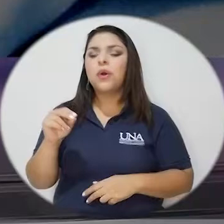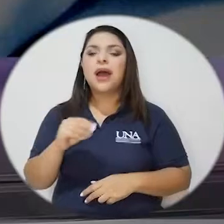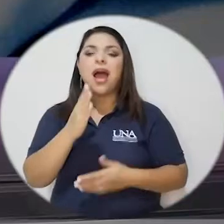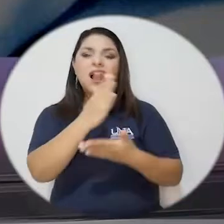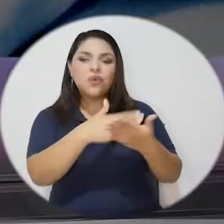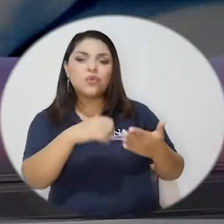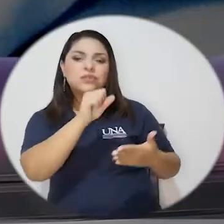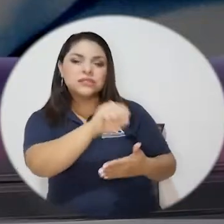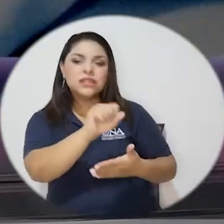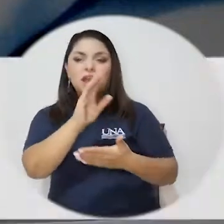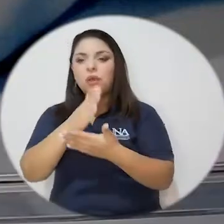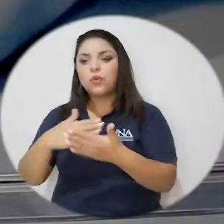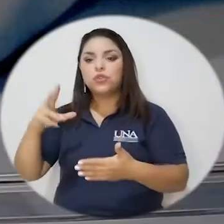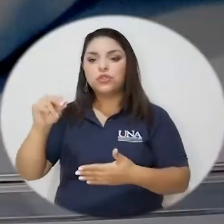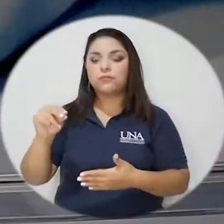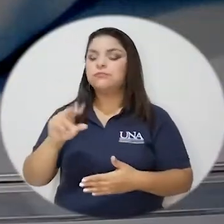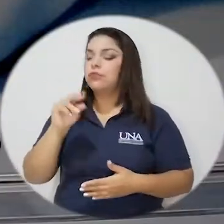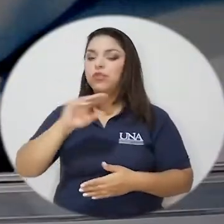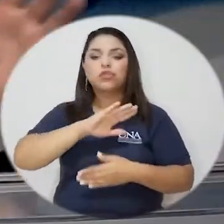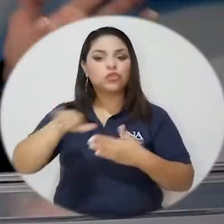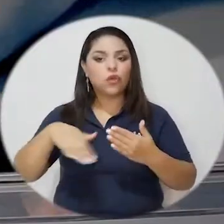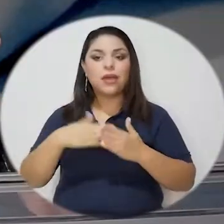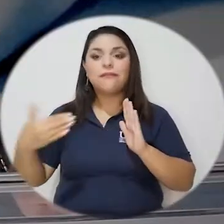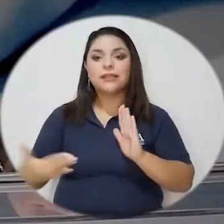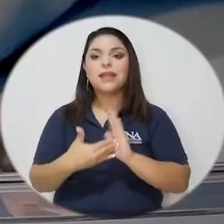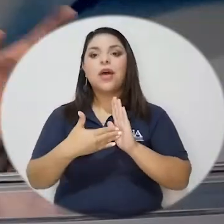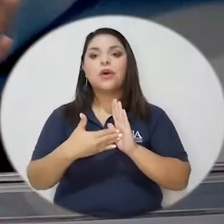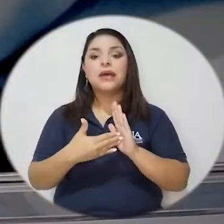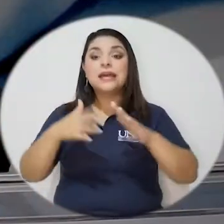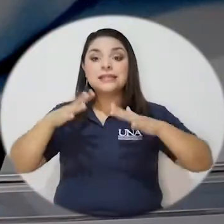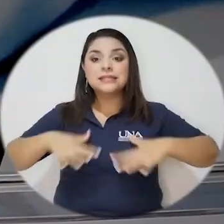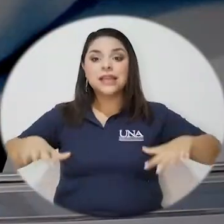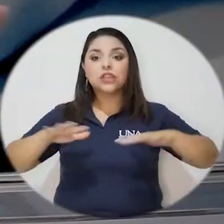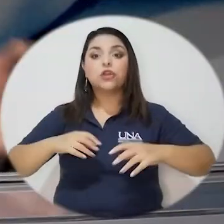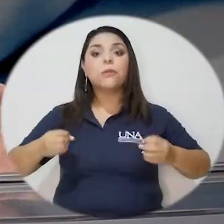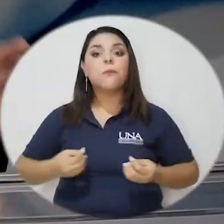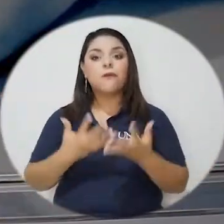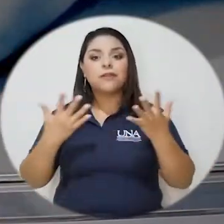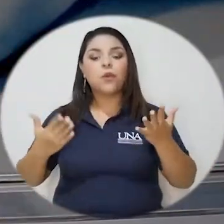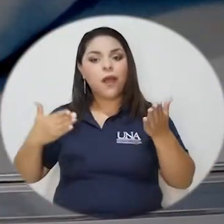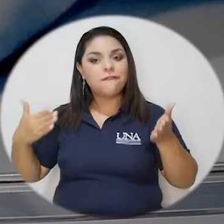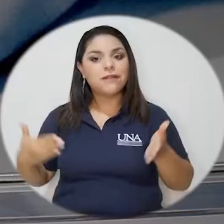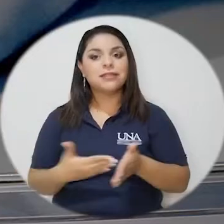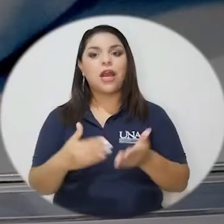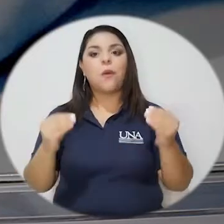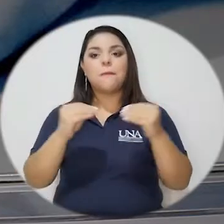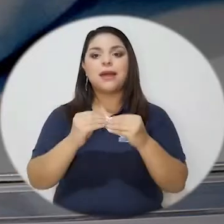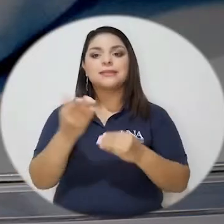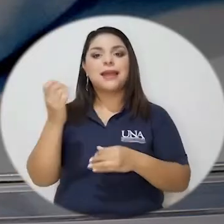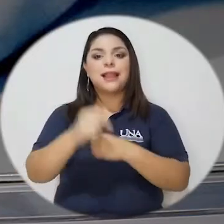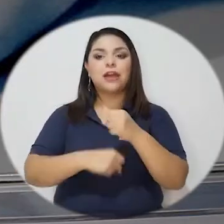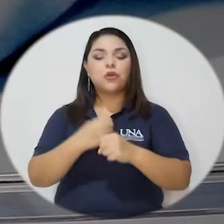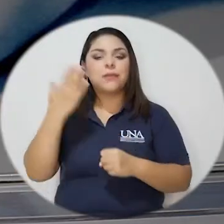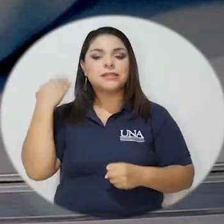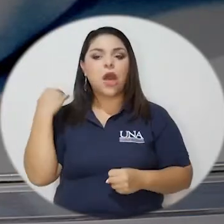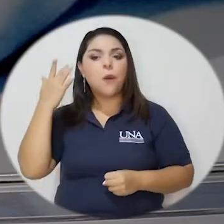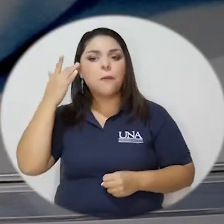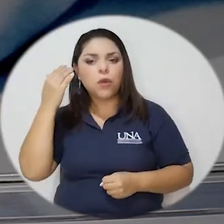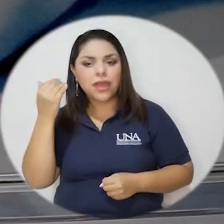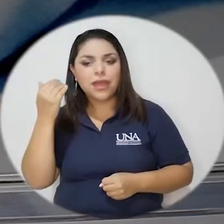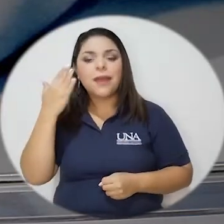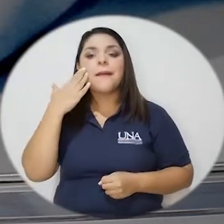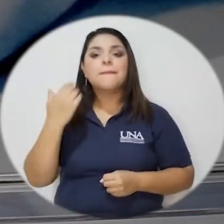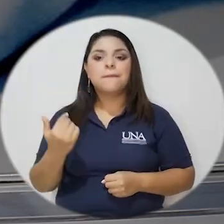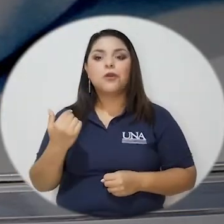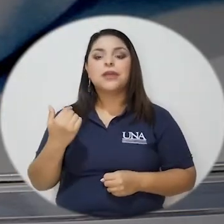sector, no, todos nos vimos afectados. Y otros nos vamos a ver afectados más este año. El sector público se ha afectado más este año que el año pasado. ¿Por qué? Porque los